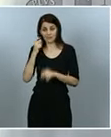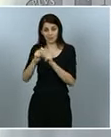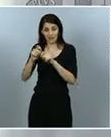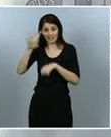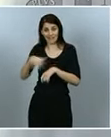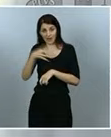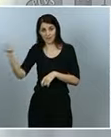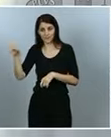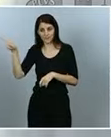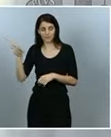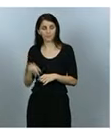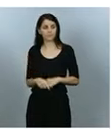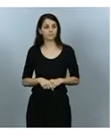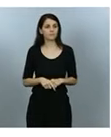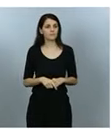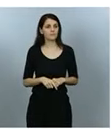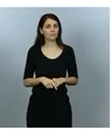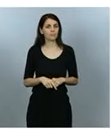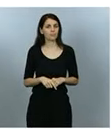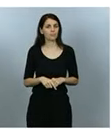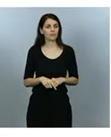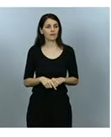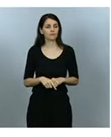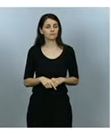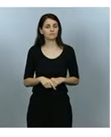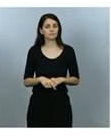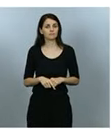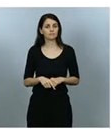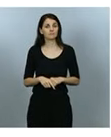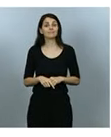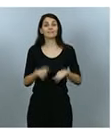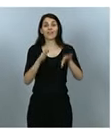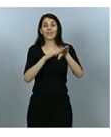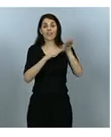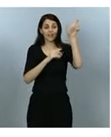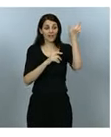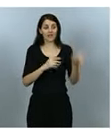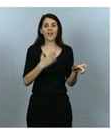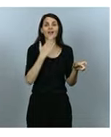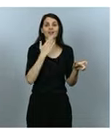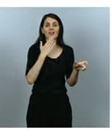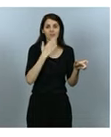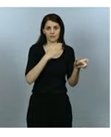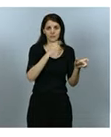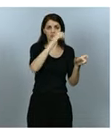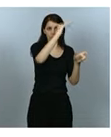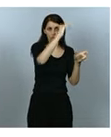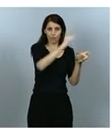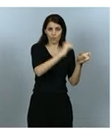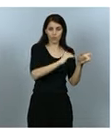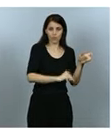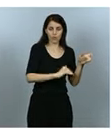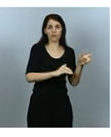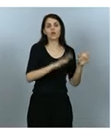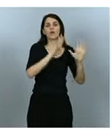tabla que vemos aquí representa en la columna de la izquierda diferentes grupos de edad, menos de 10 años, de 10 a 19, de 20 a